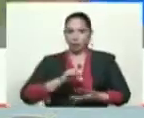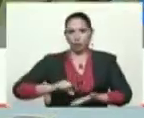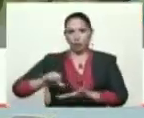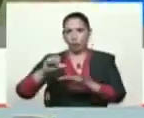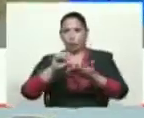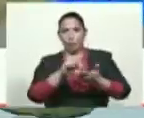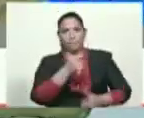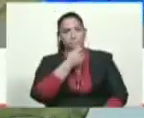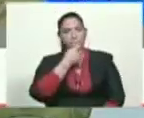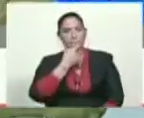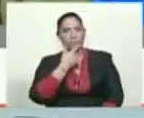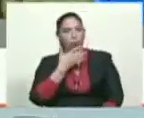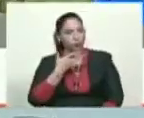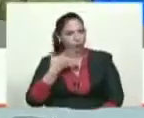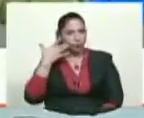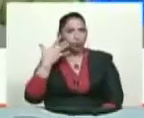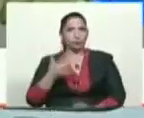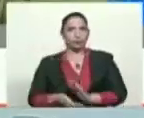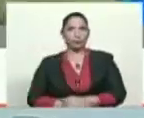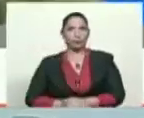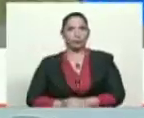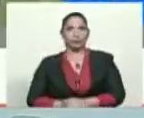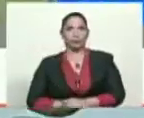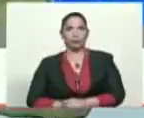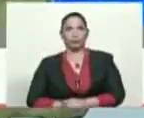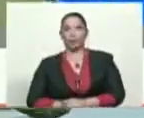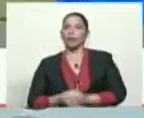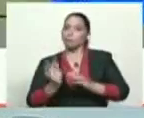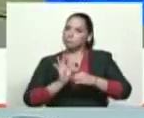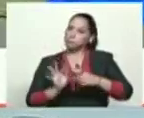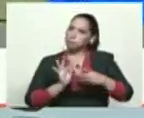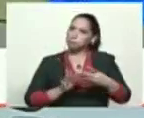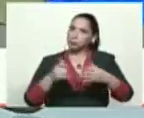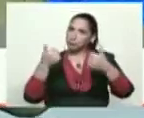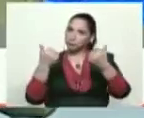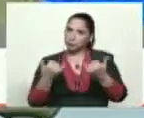como dice un amigo mío por el de tener las ciudades funcionales